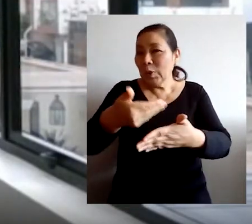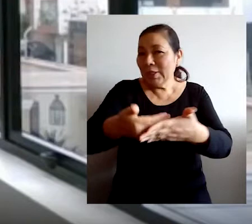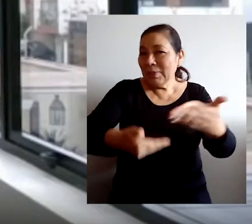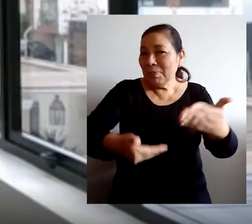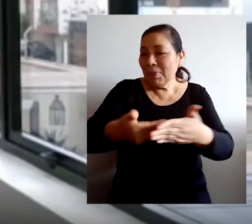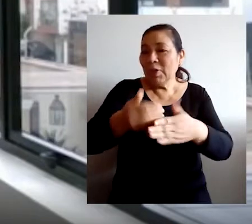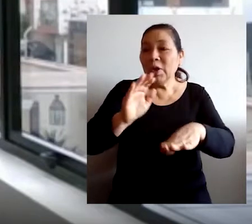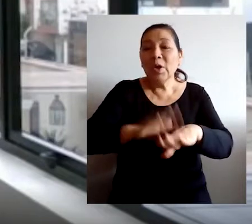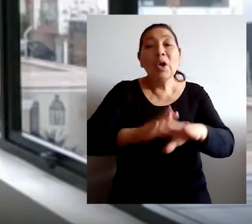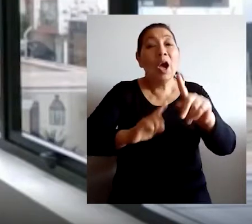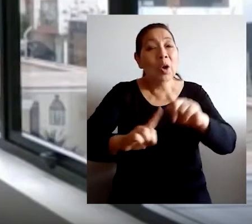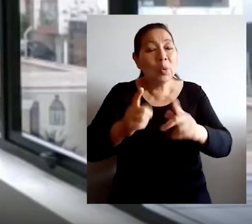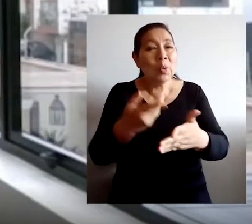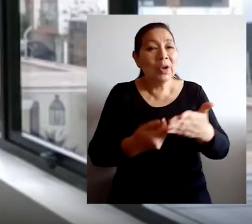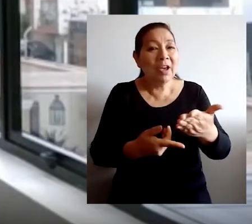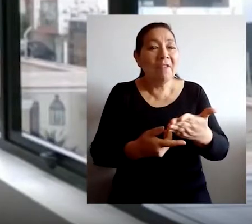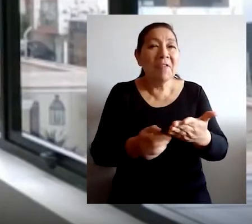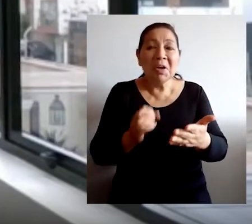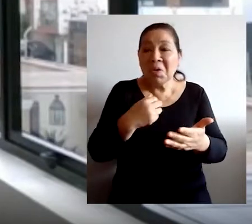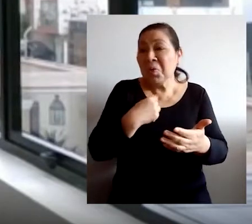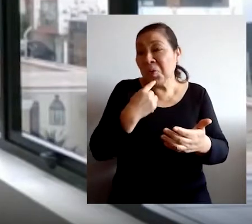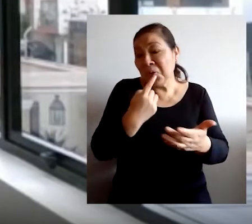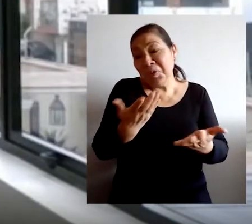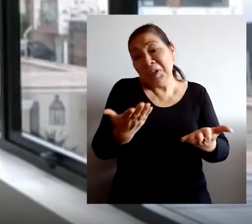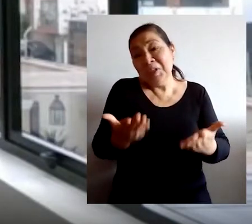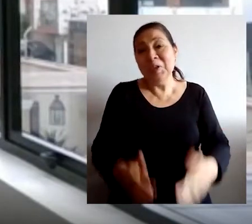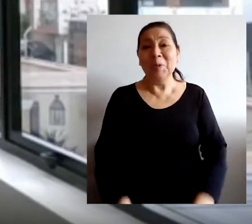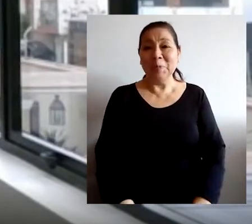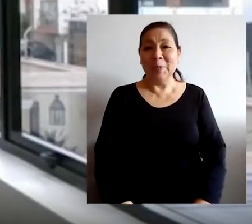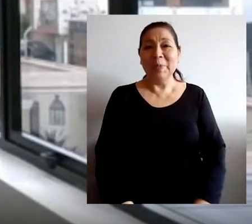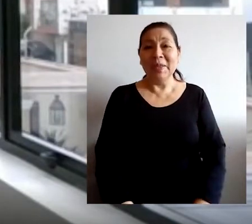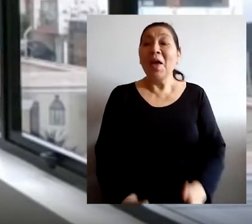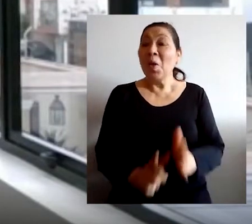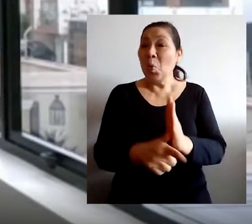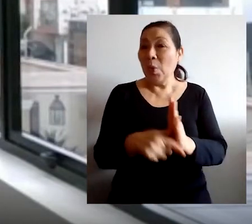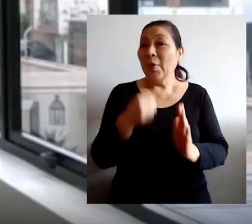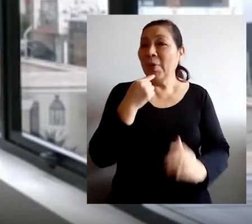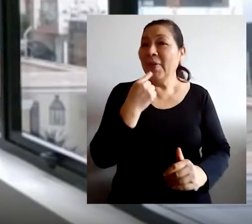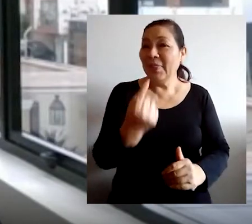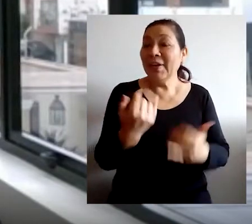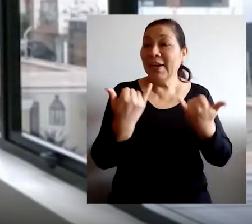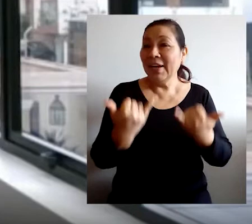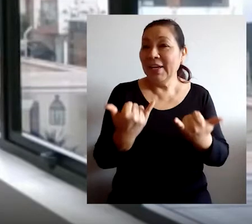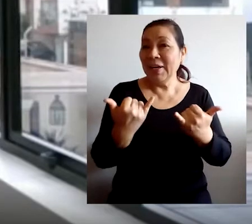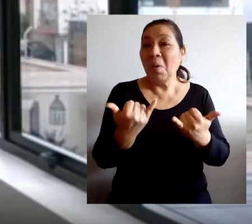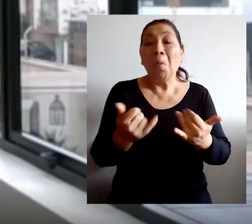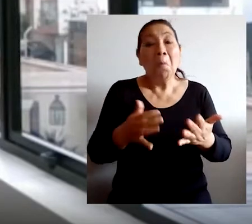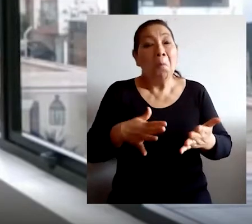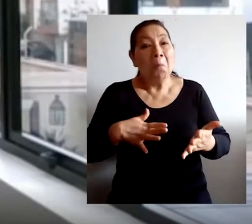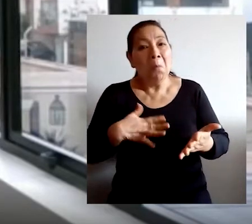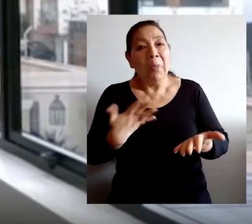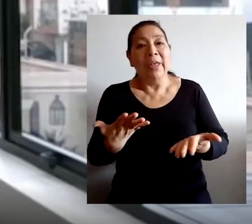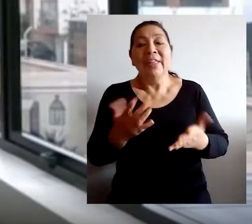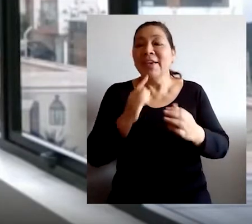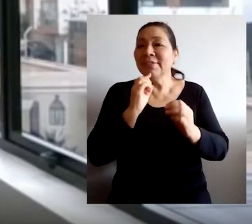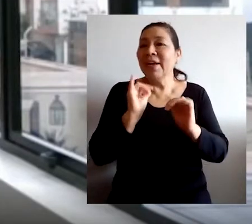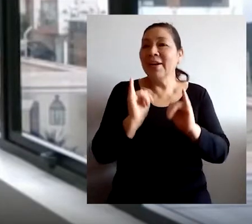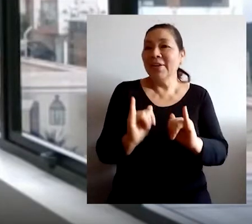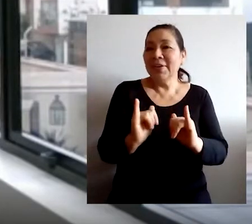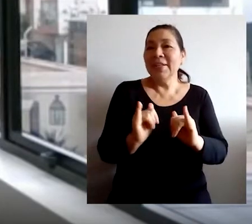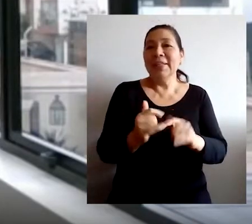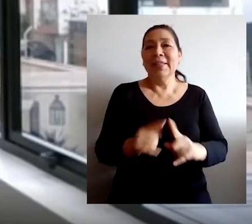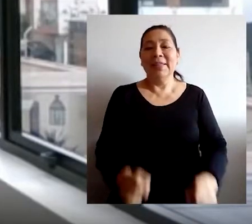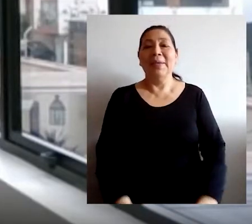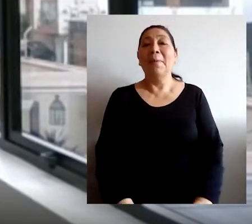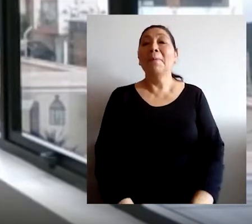expedientes, sobre algunas situaciones fácticas que yo le he llamado hechos, y luego dice, estas situaciones, pues, están